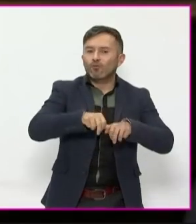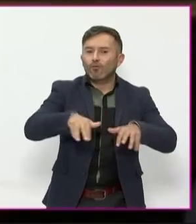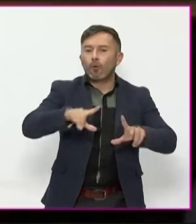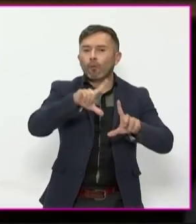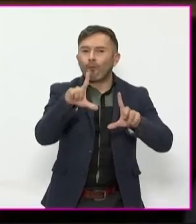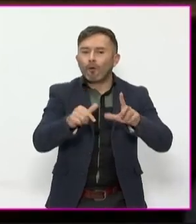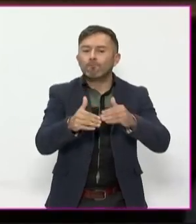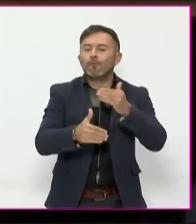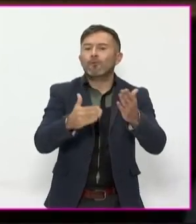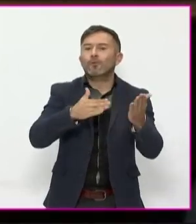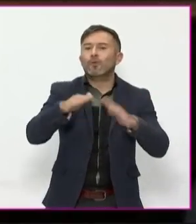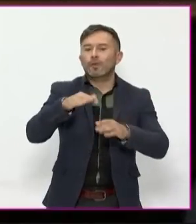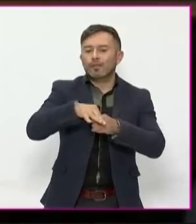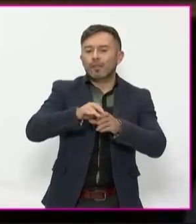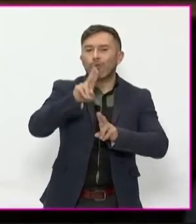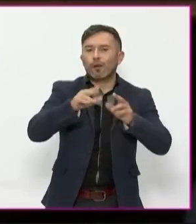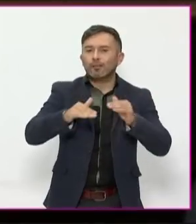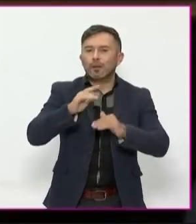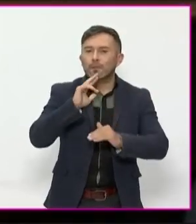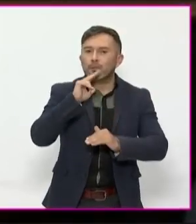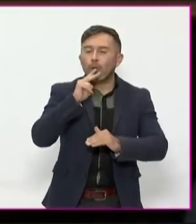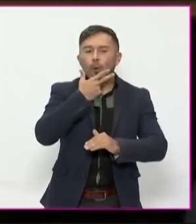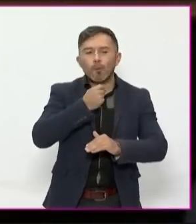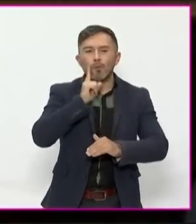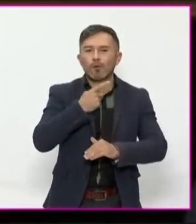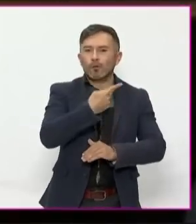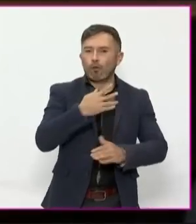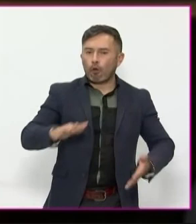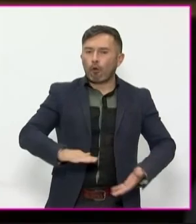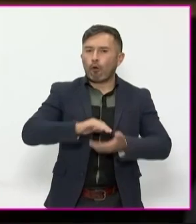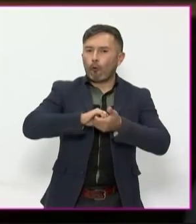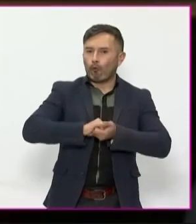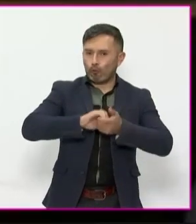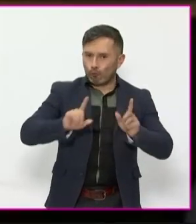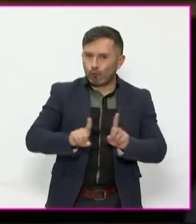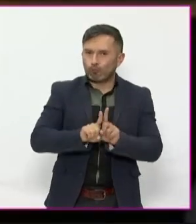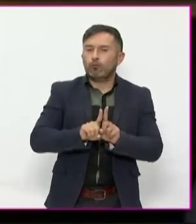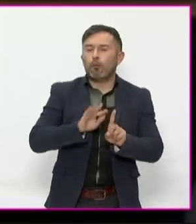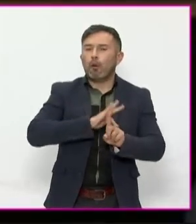democracia. Juntas y juntos podemos dar un paso adelante a favor de la paridad,